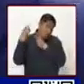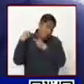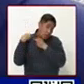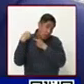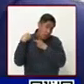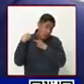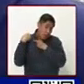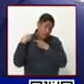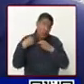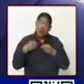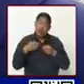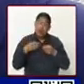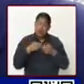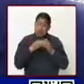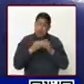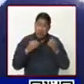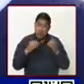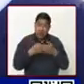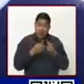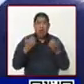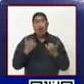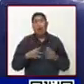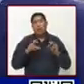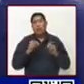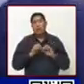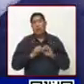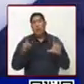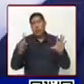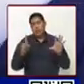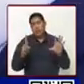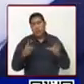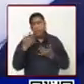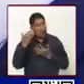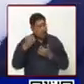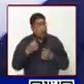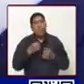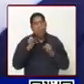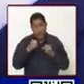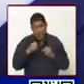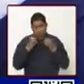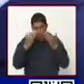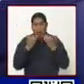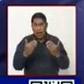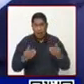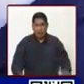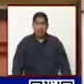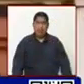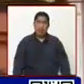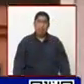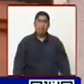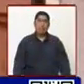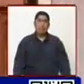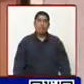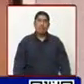encargado de acá de la residencia? Ahorita no se encuentra nadie. Lo voy a esperar, de todas maneras, gracias. Hasta luego.